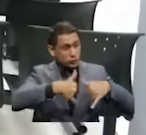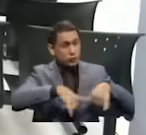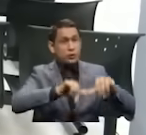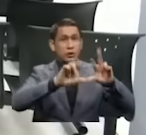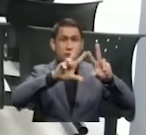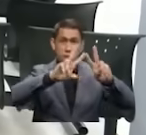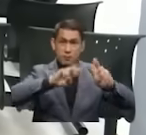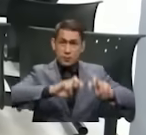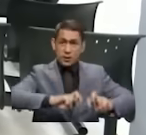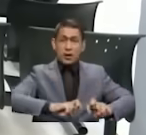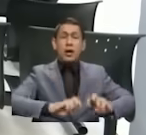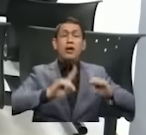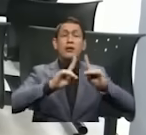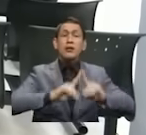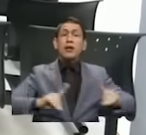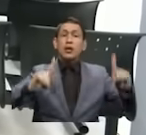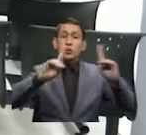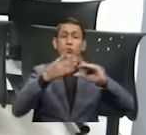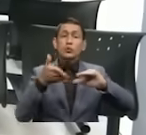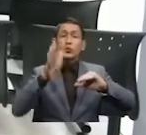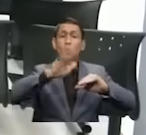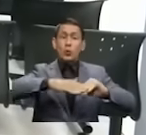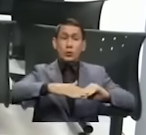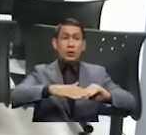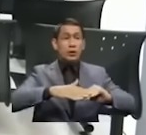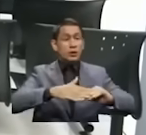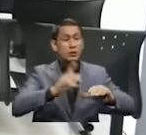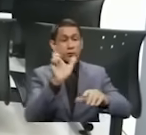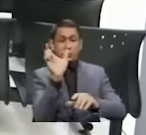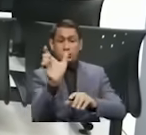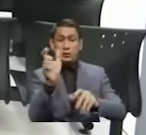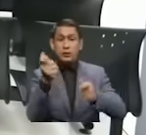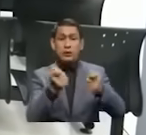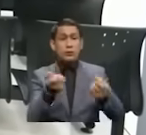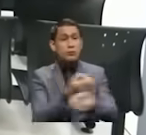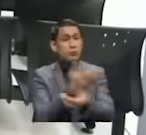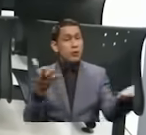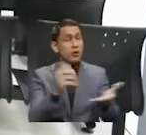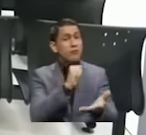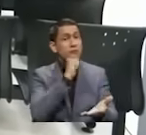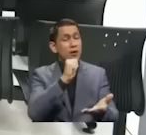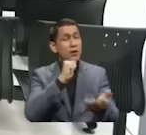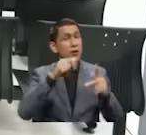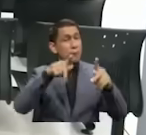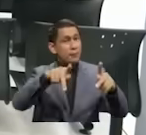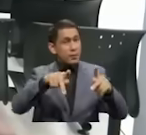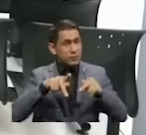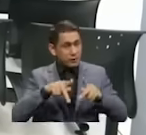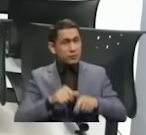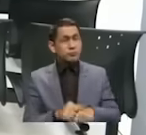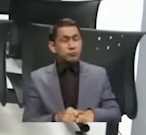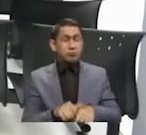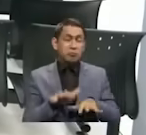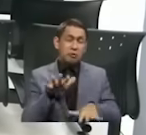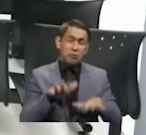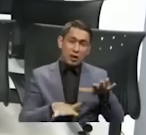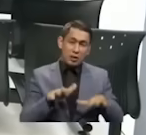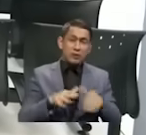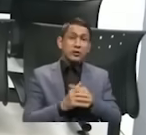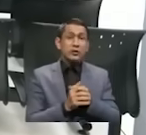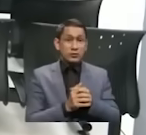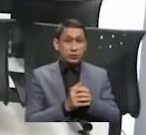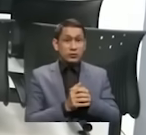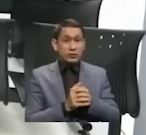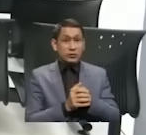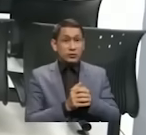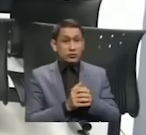de información en torno a los procesos de licencias de conducir que han sido entregadas de forma fraudulenta y que posiblemente sean